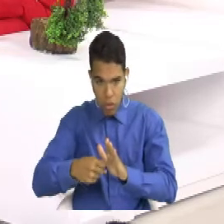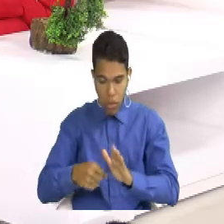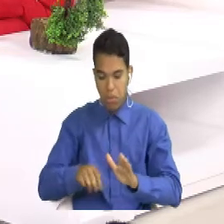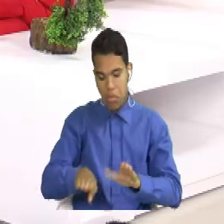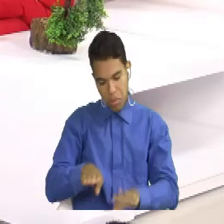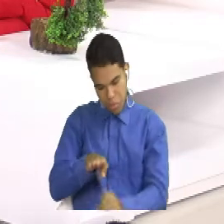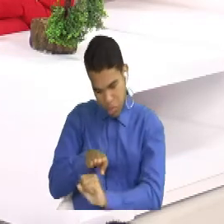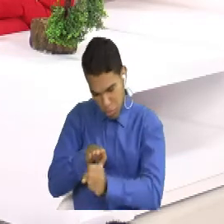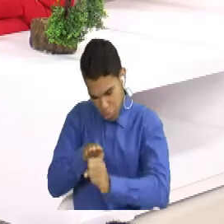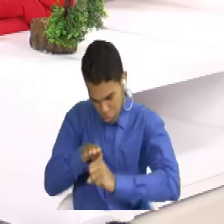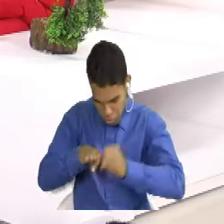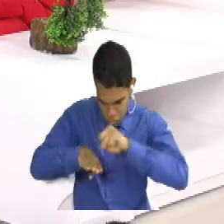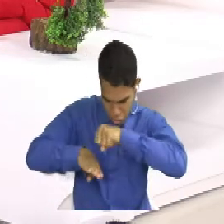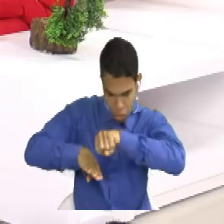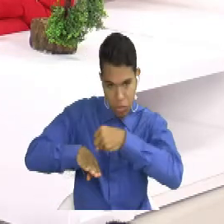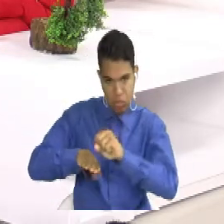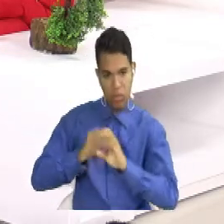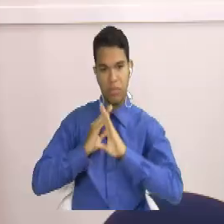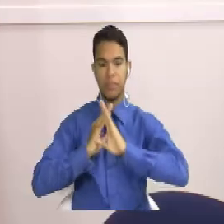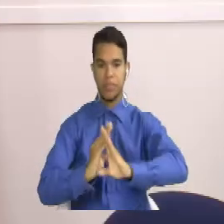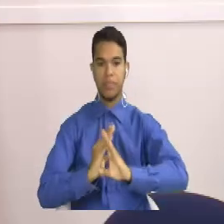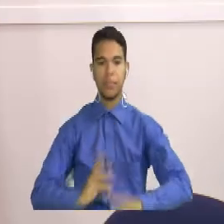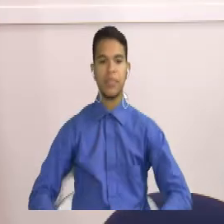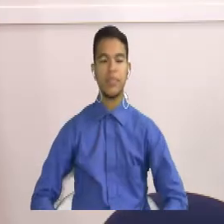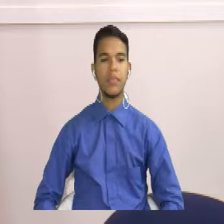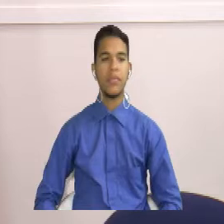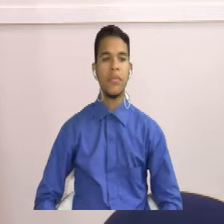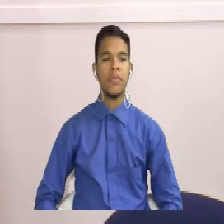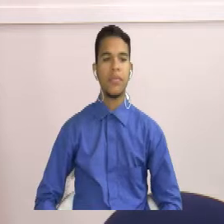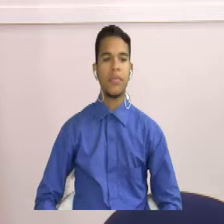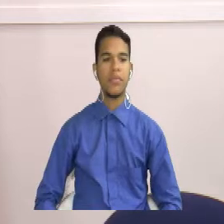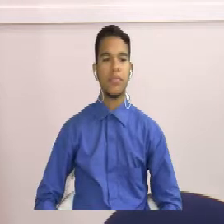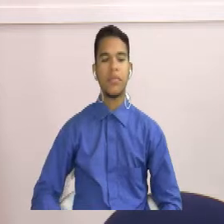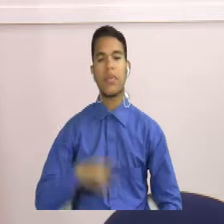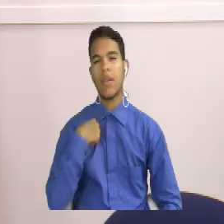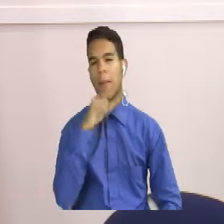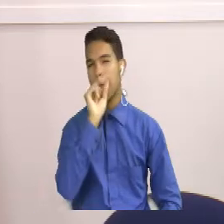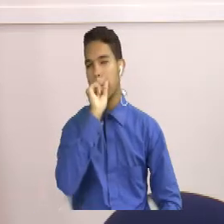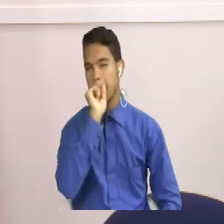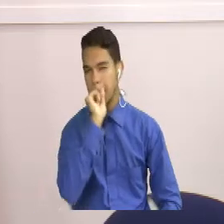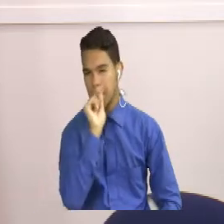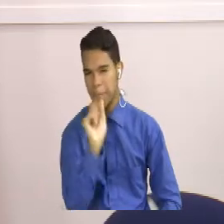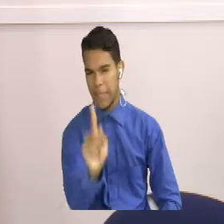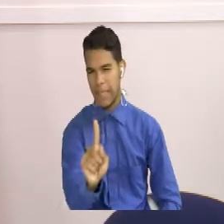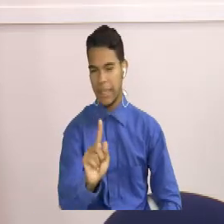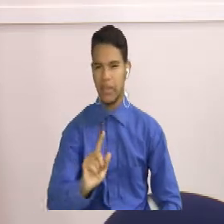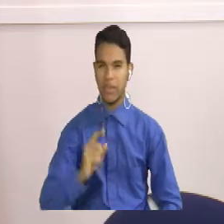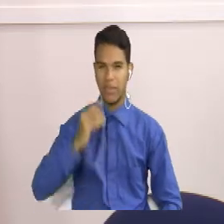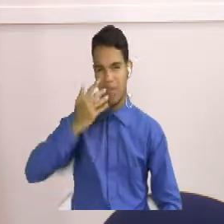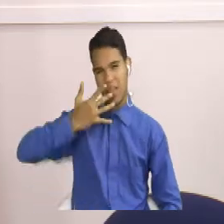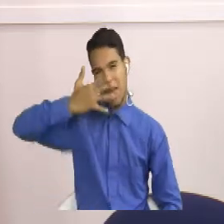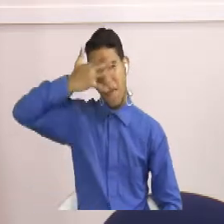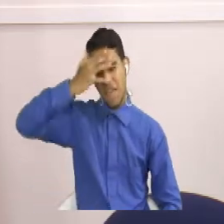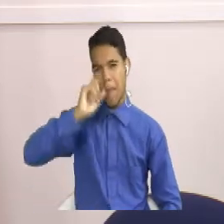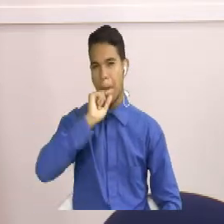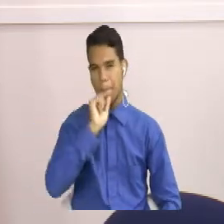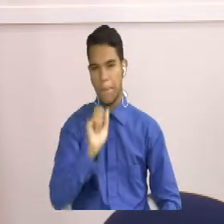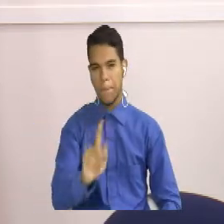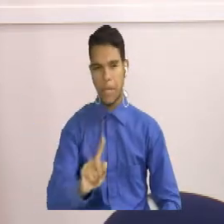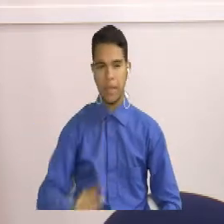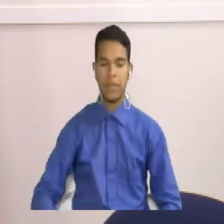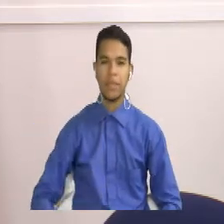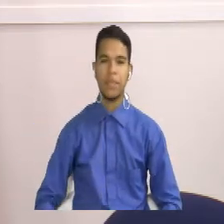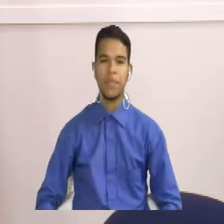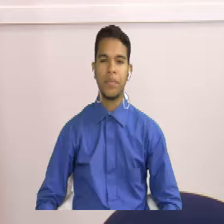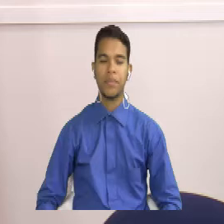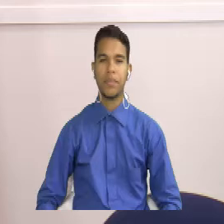produzca hongo. Listo, acá hay otras dos últimas preguntitas que nos han hecho a través del Facebook Isa Martínez Durán. A todos ustedes